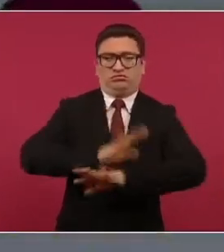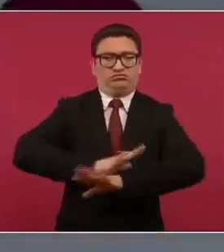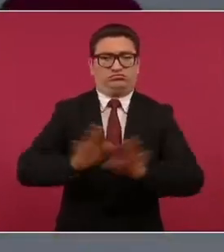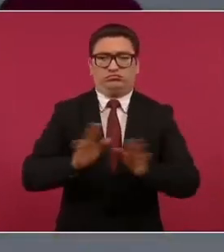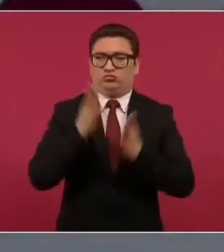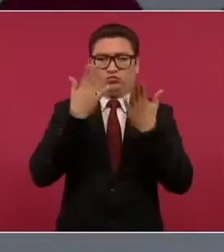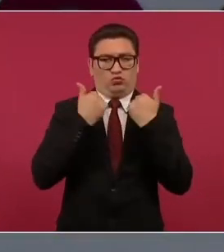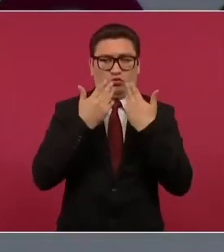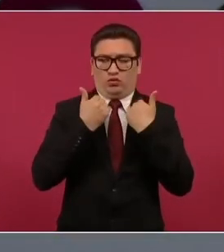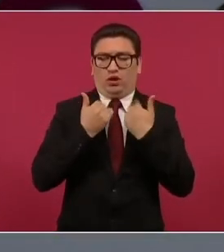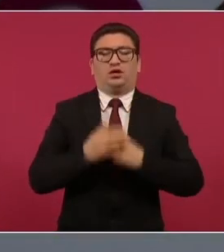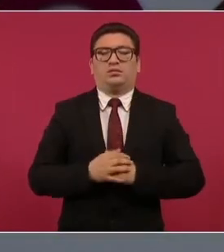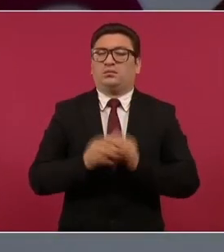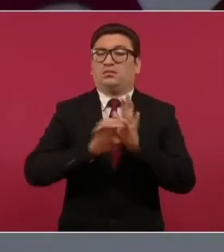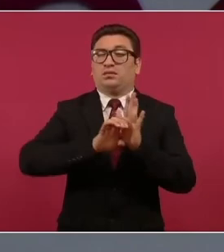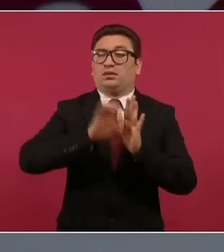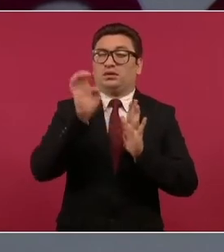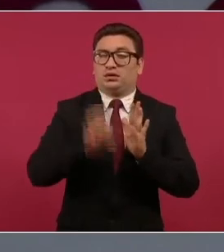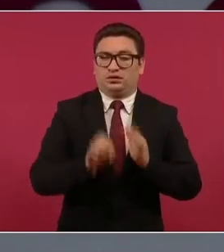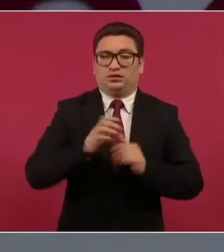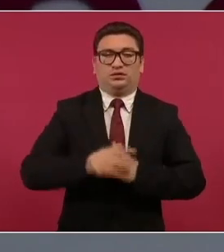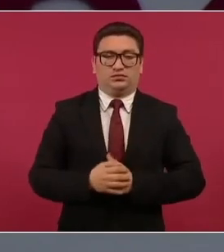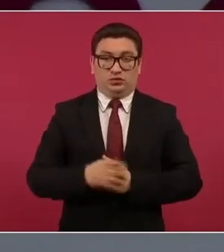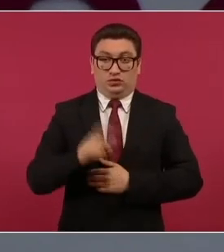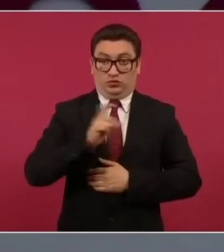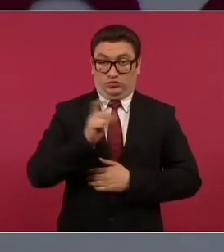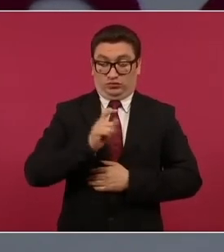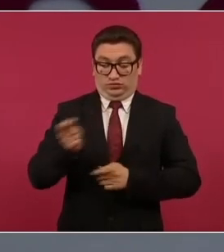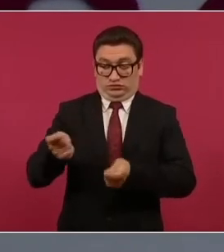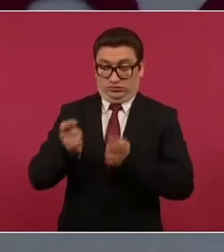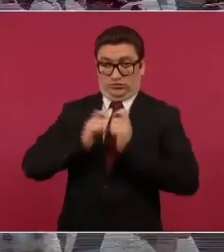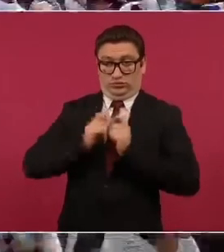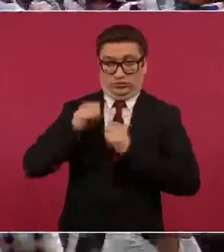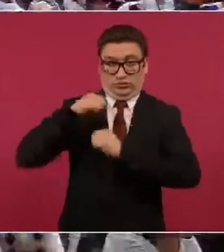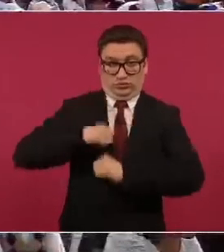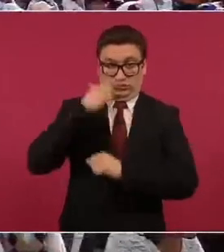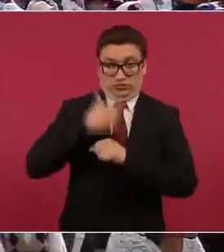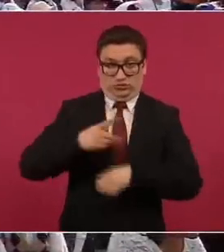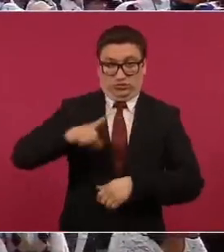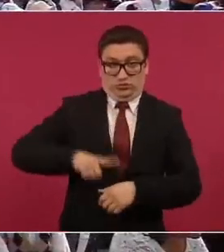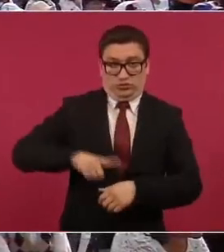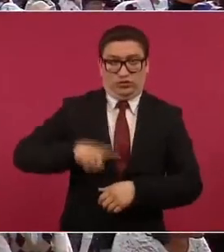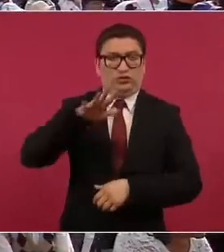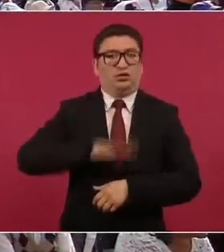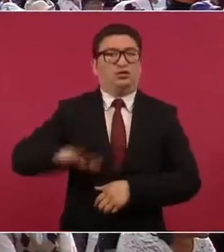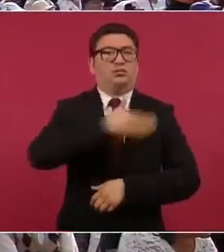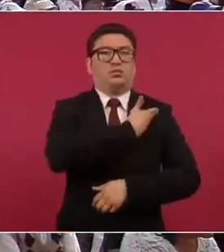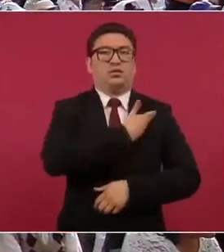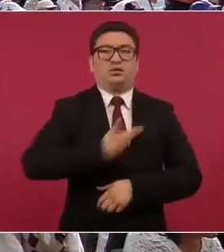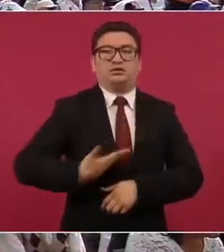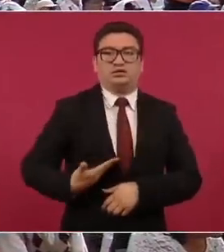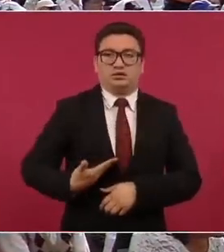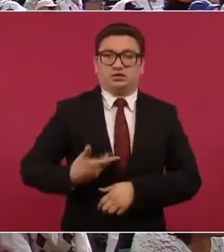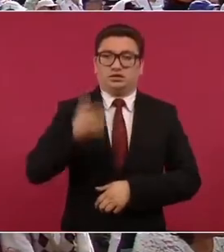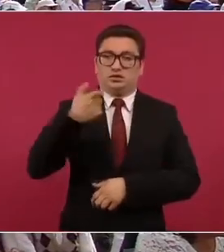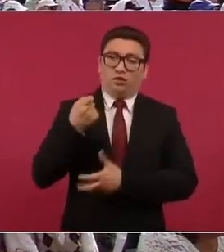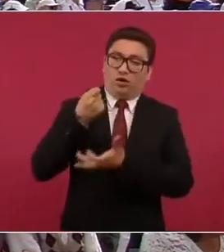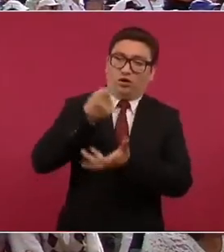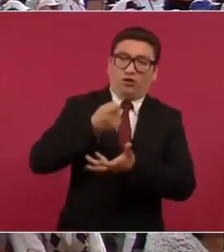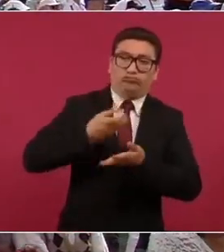Por ejemplo, cuando llegamos al gobierno, la presidencia manejaba un